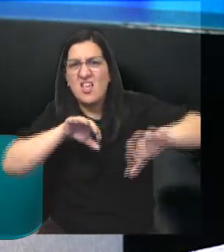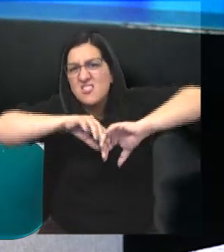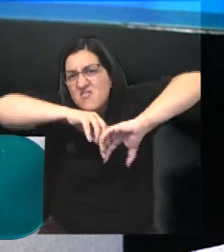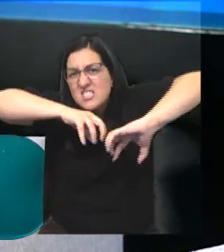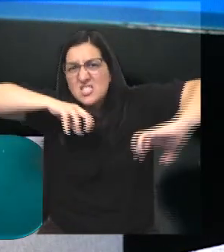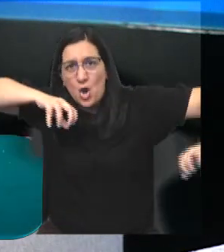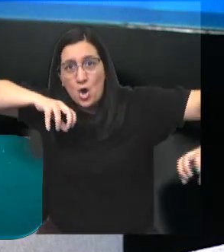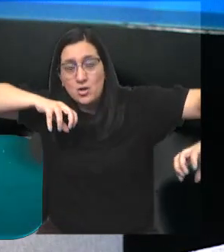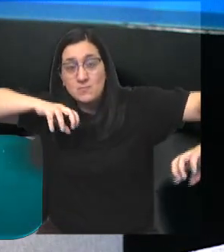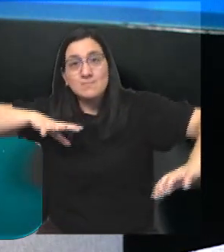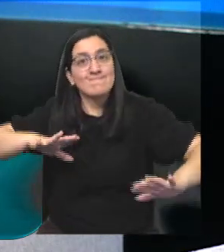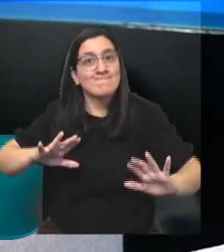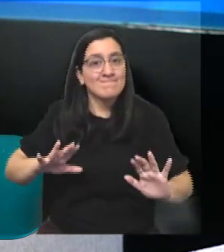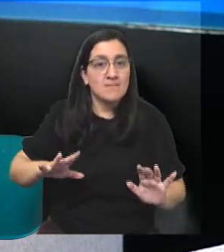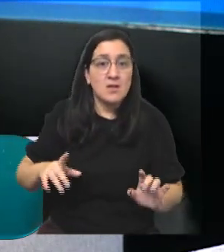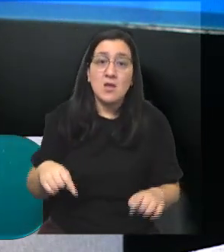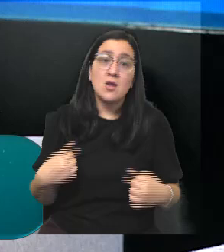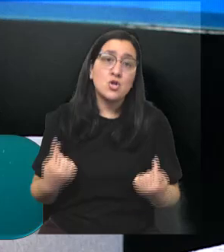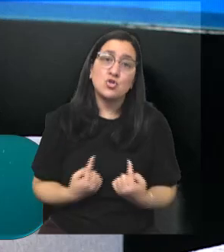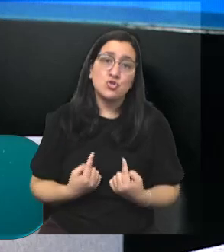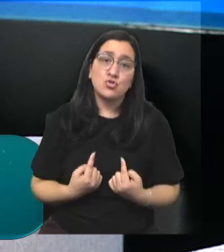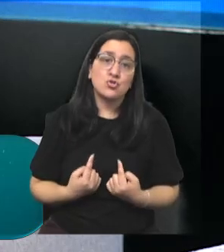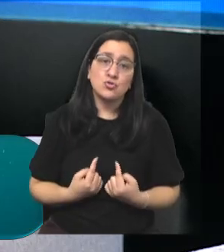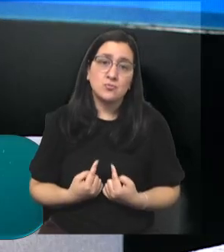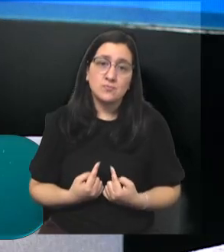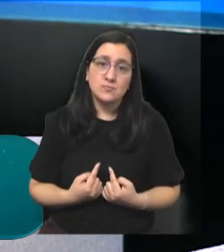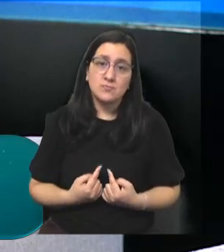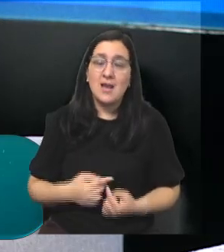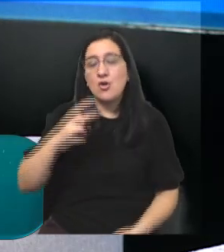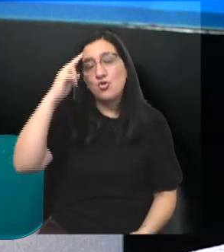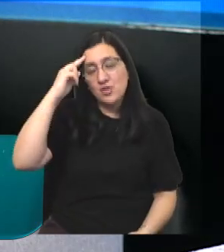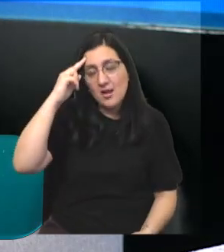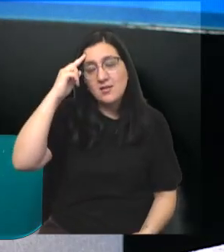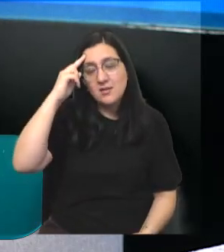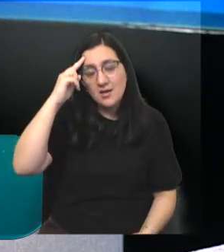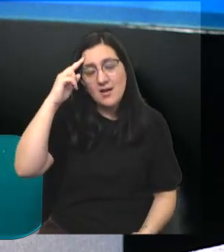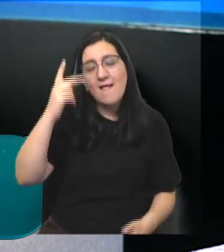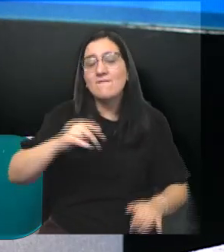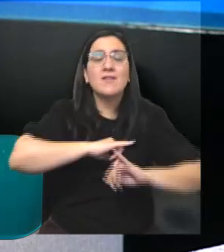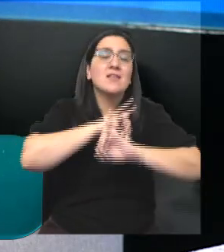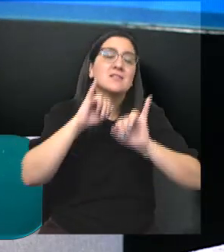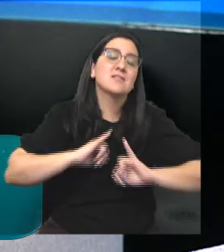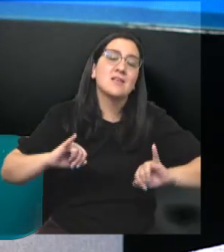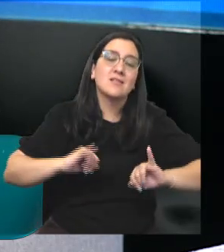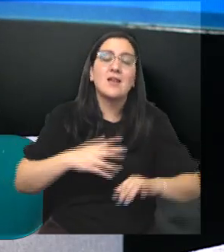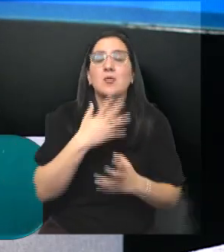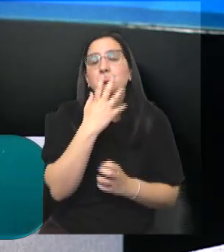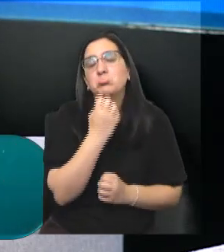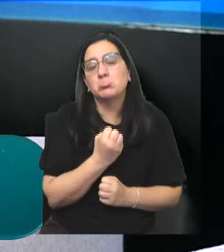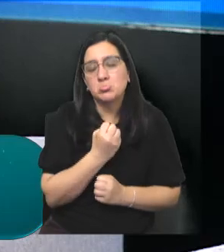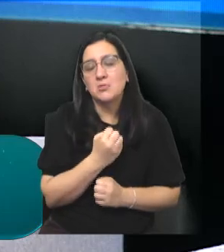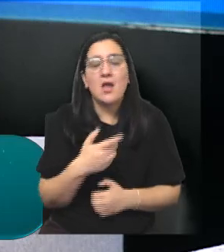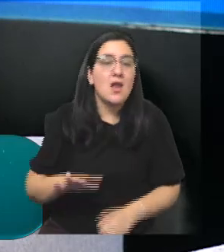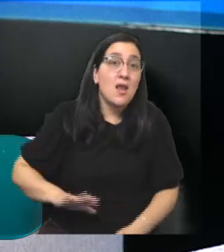división. Y nosotros lo que queremos, mira, la nostalgia, la felicidad, la tristeza,